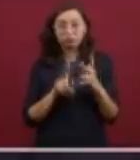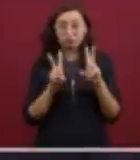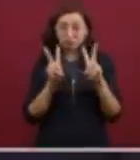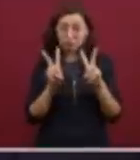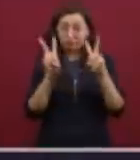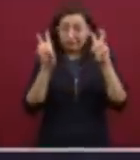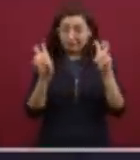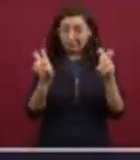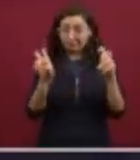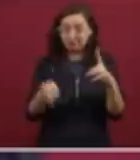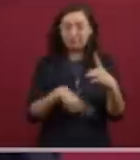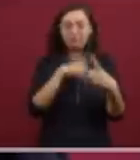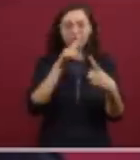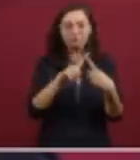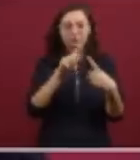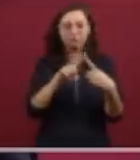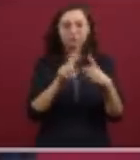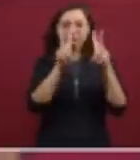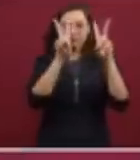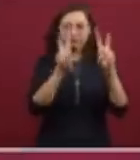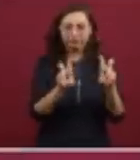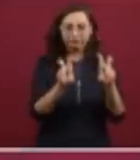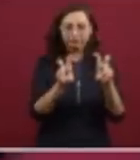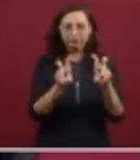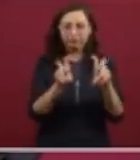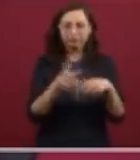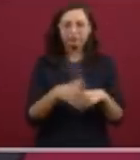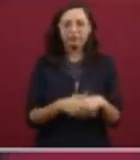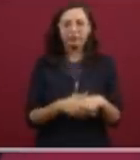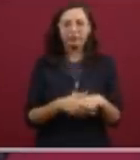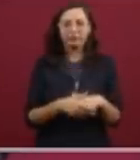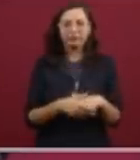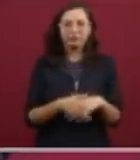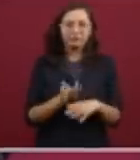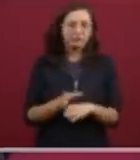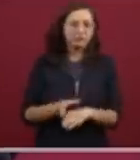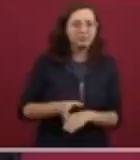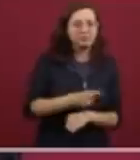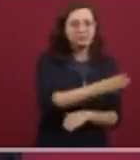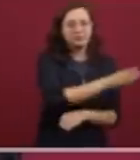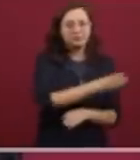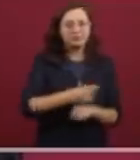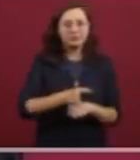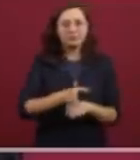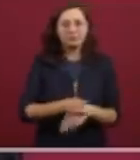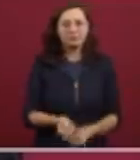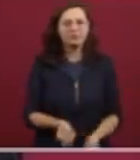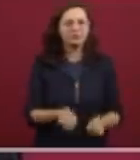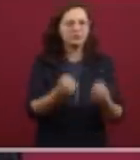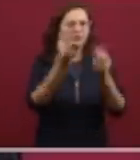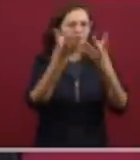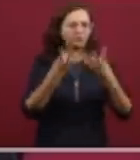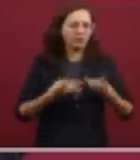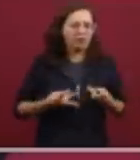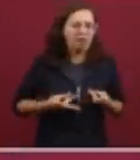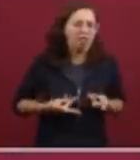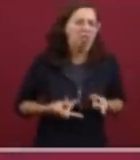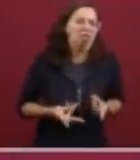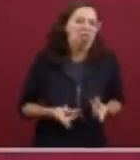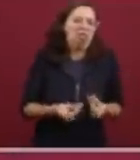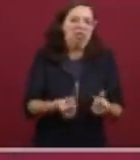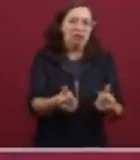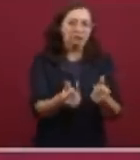asuntos. Primero, pues todo lo que implicó el costo, o sea,